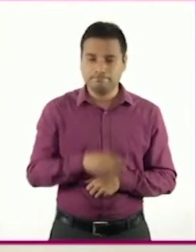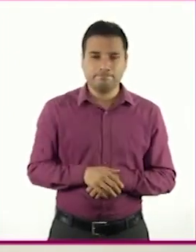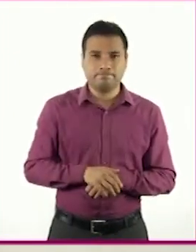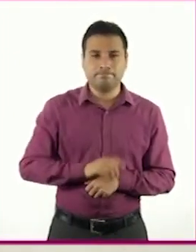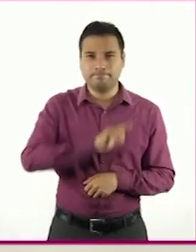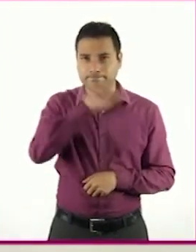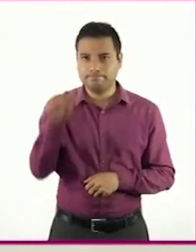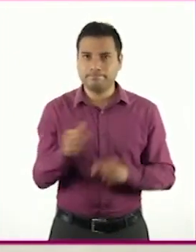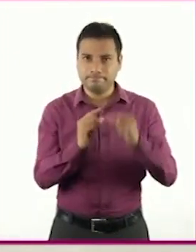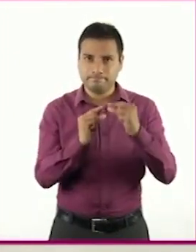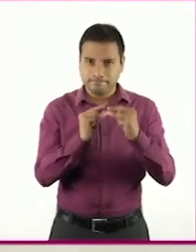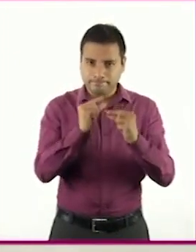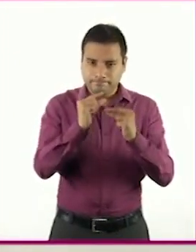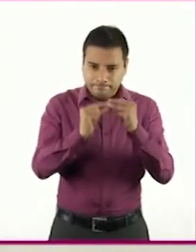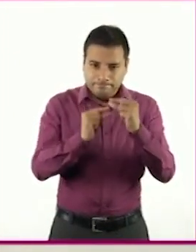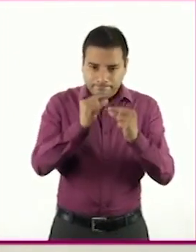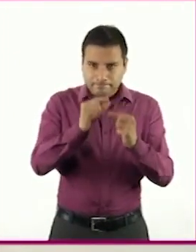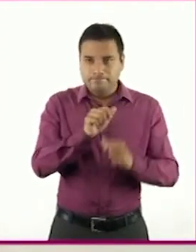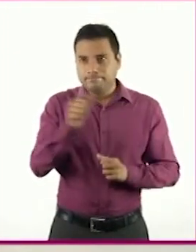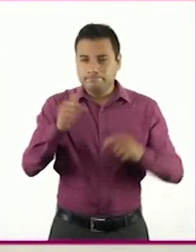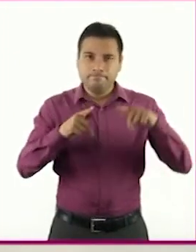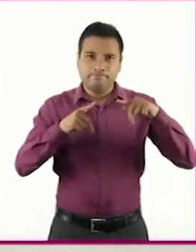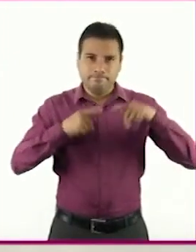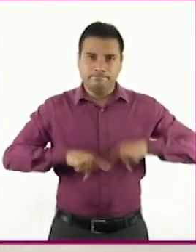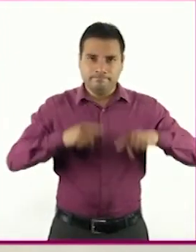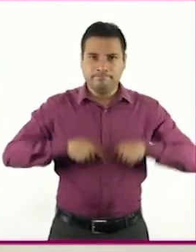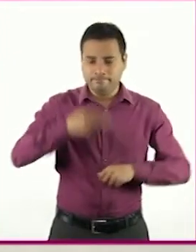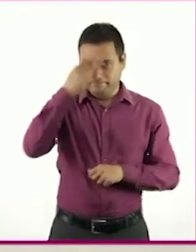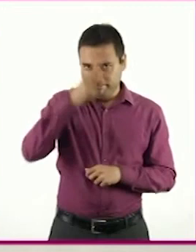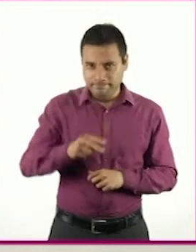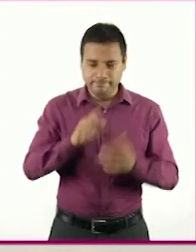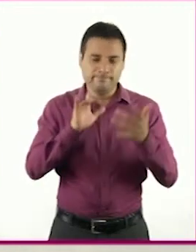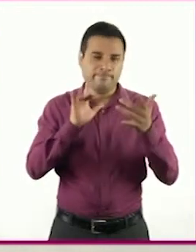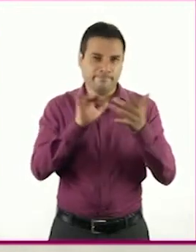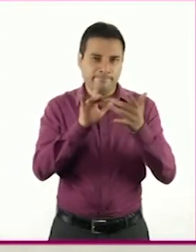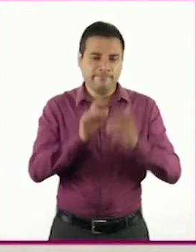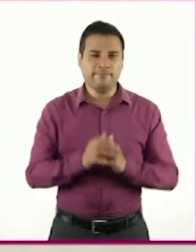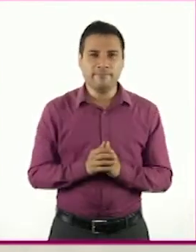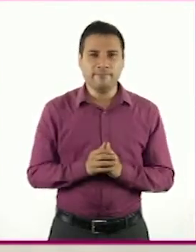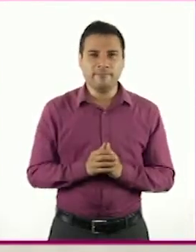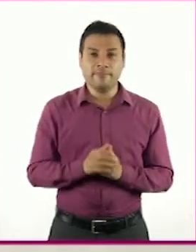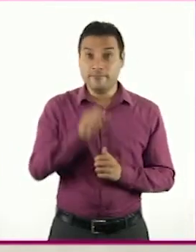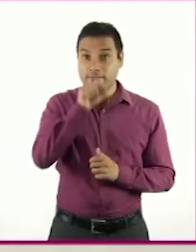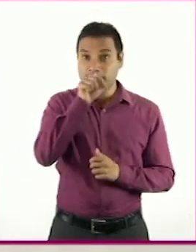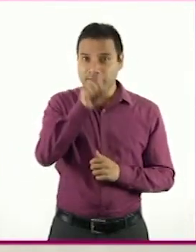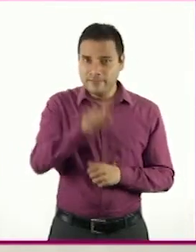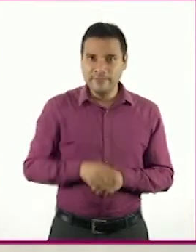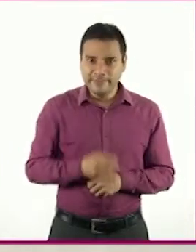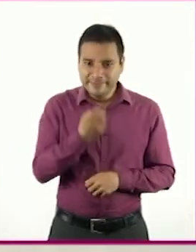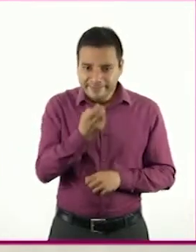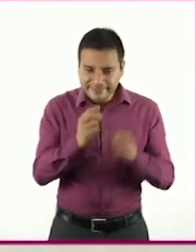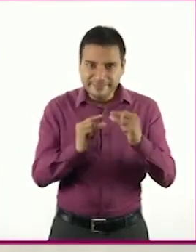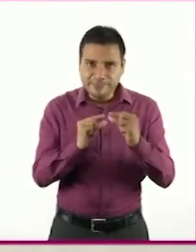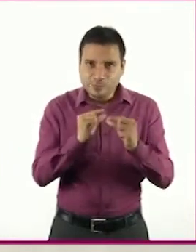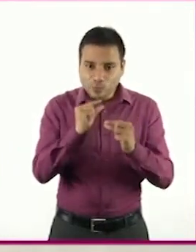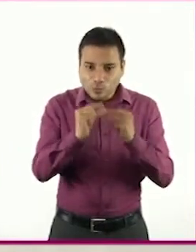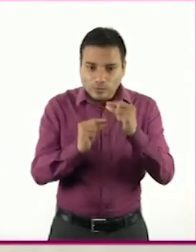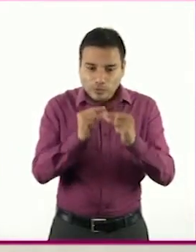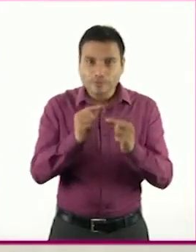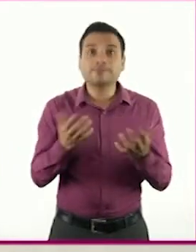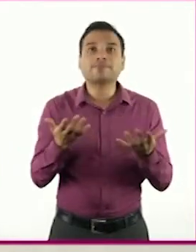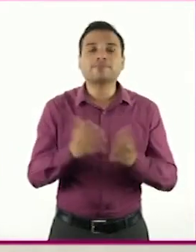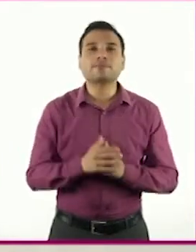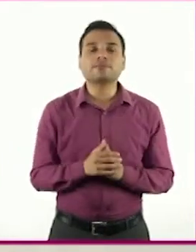relacionarse con espacios y personas en México. Al mismo tiempo, esto generó la identificación de los